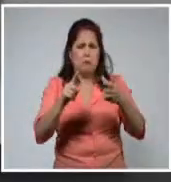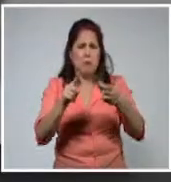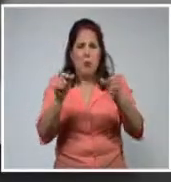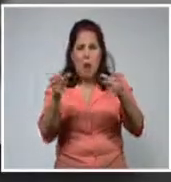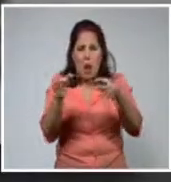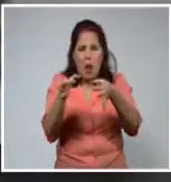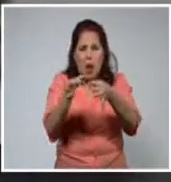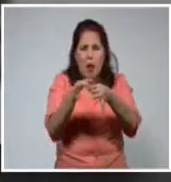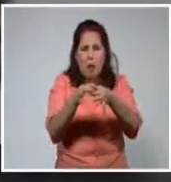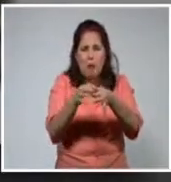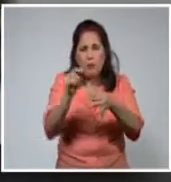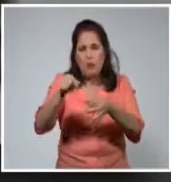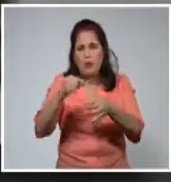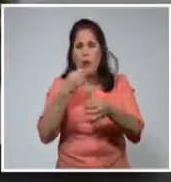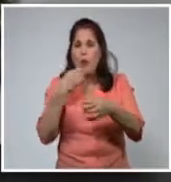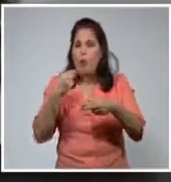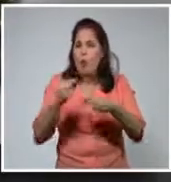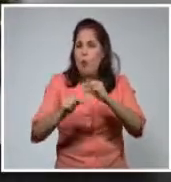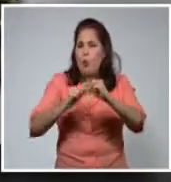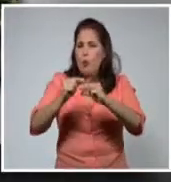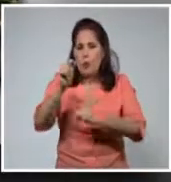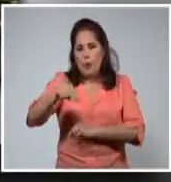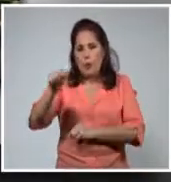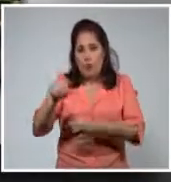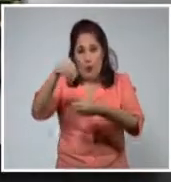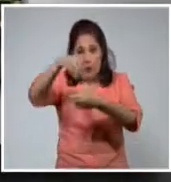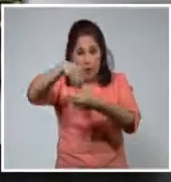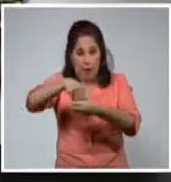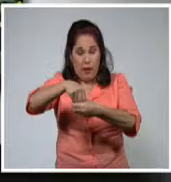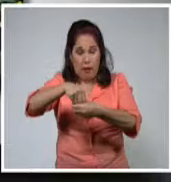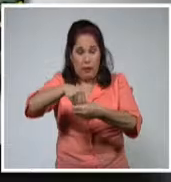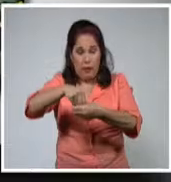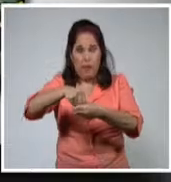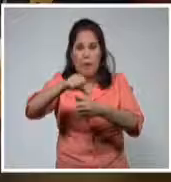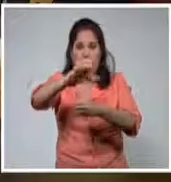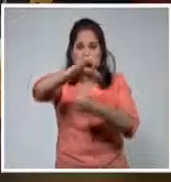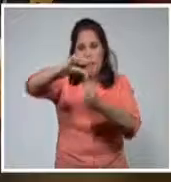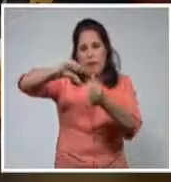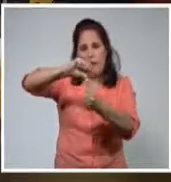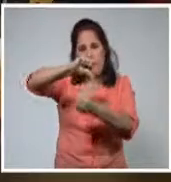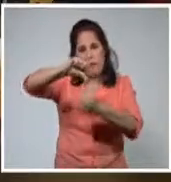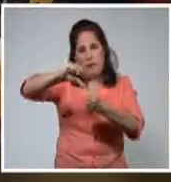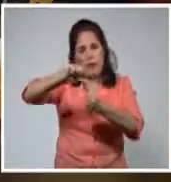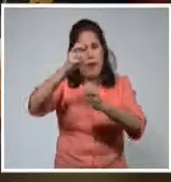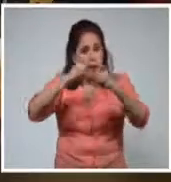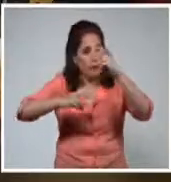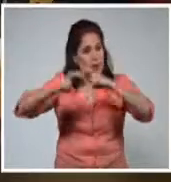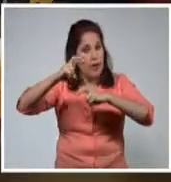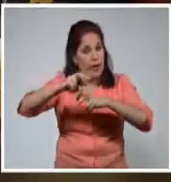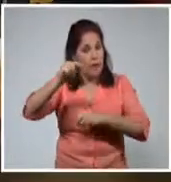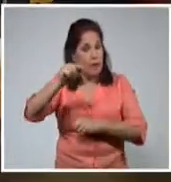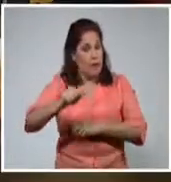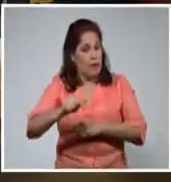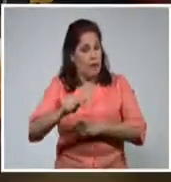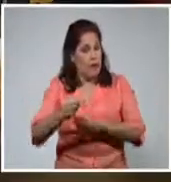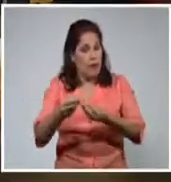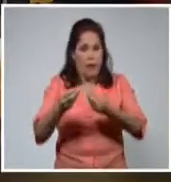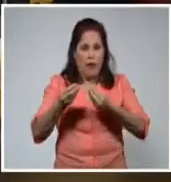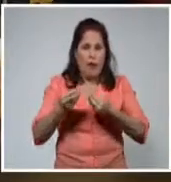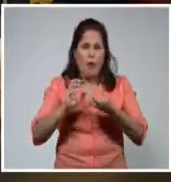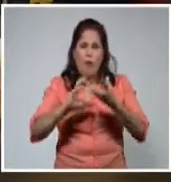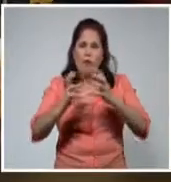estudiar la evolución demográfica de la población del Caribe. La investigación aporta además una